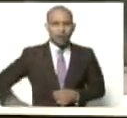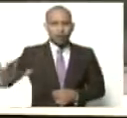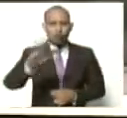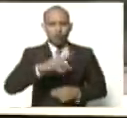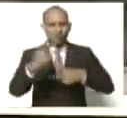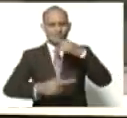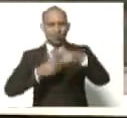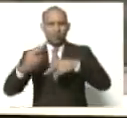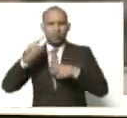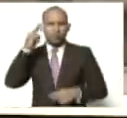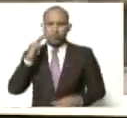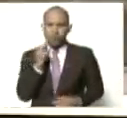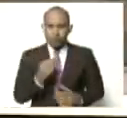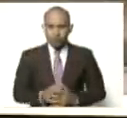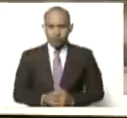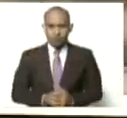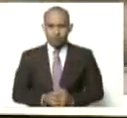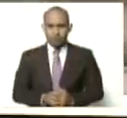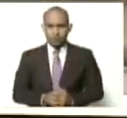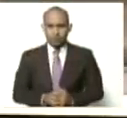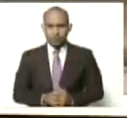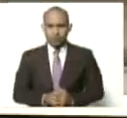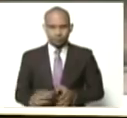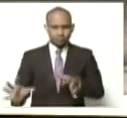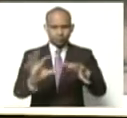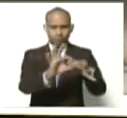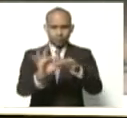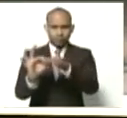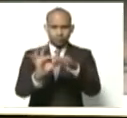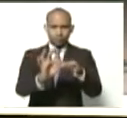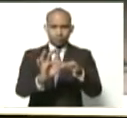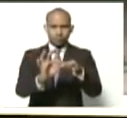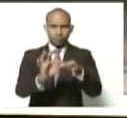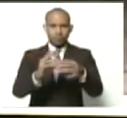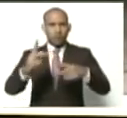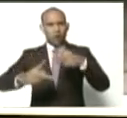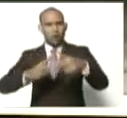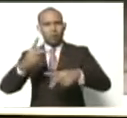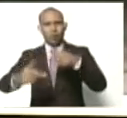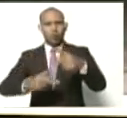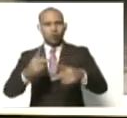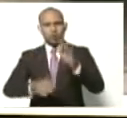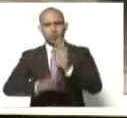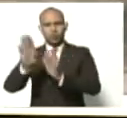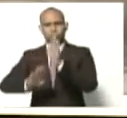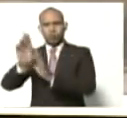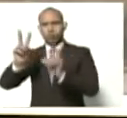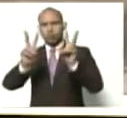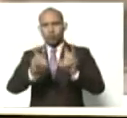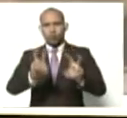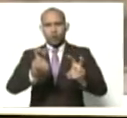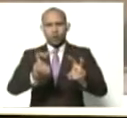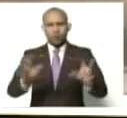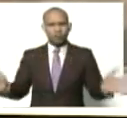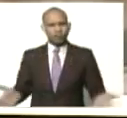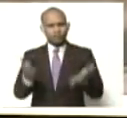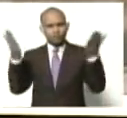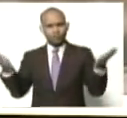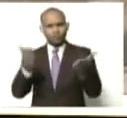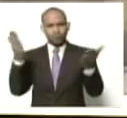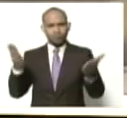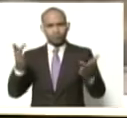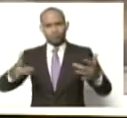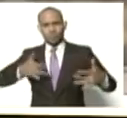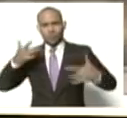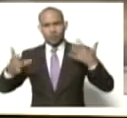la Revolución Bolivariana. Articulado. Es un proceso para renovar, reanimar,